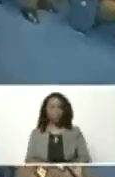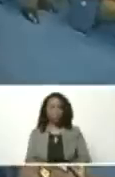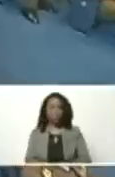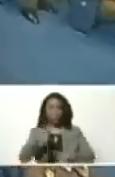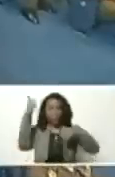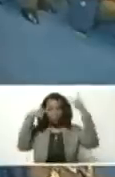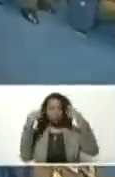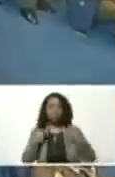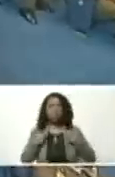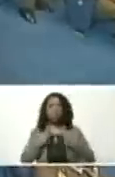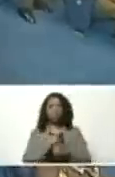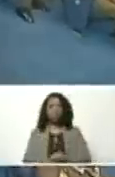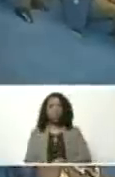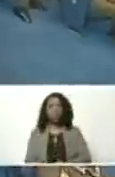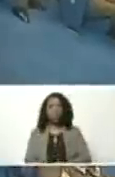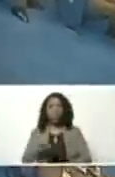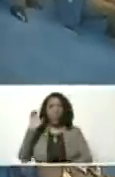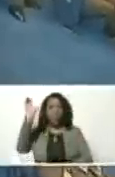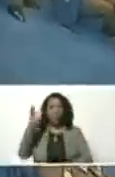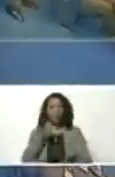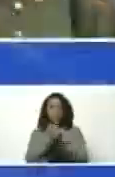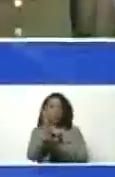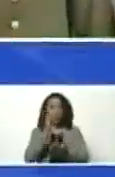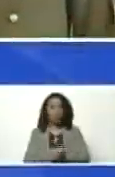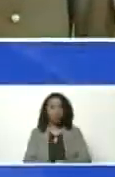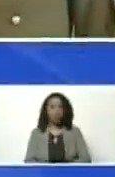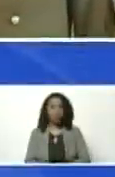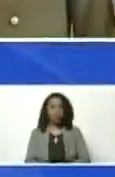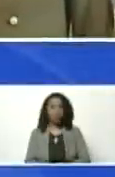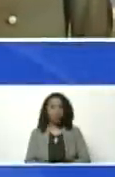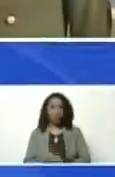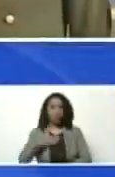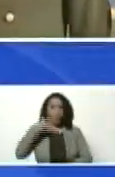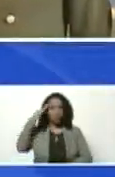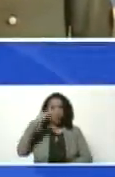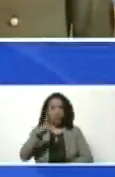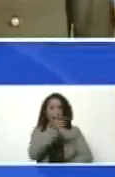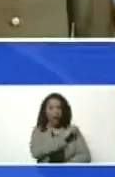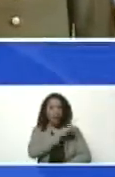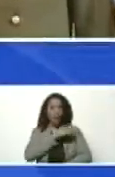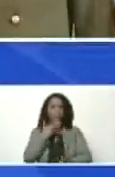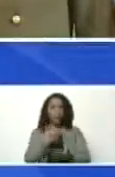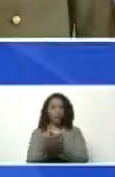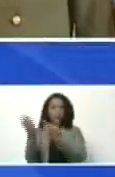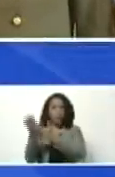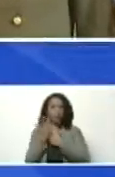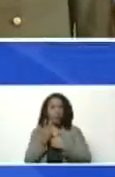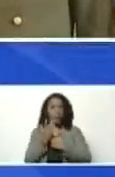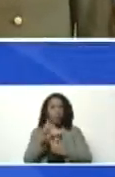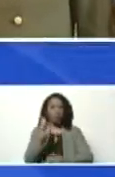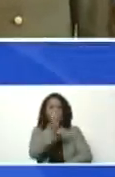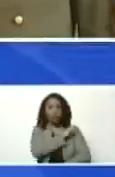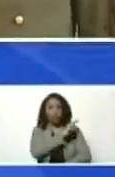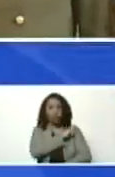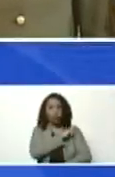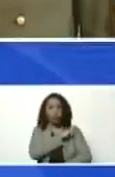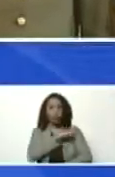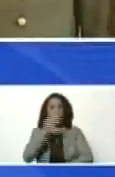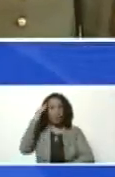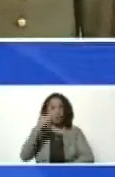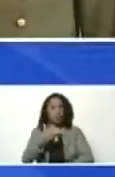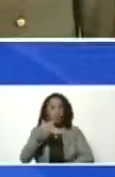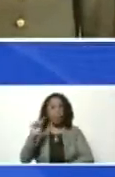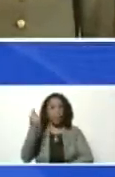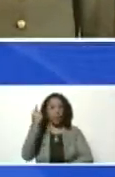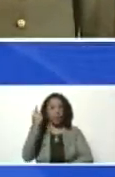¿Chávez vive? ¡La patria sigue! Mi comandante jefe, permiso para recibir la jerarquía de sargento primero de la Fuerza